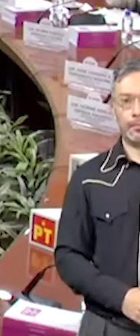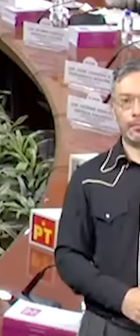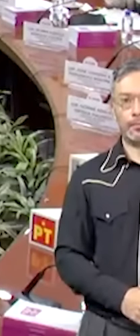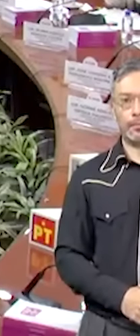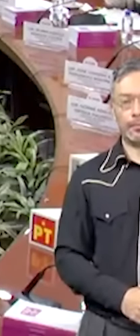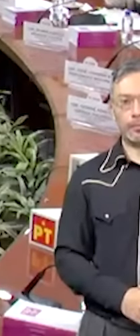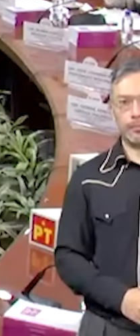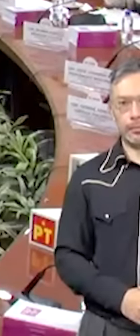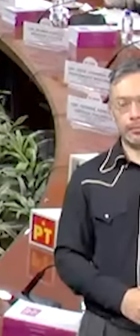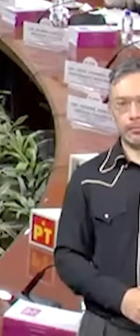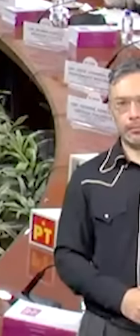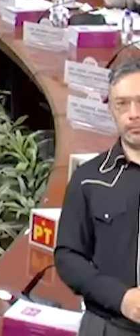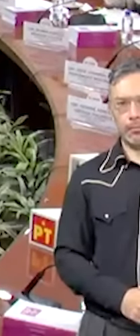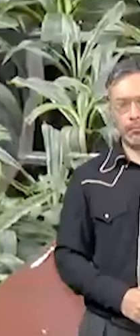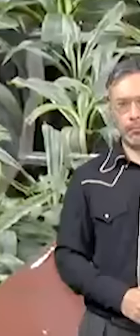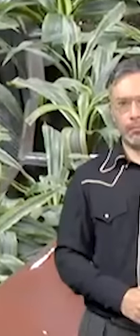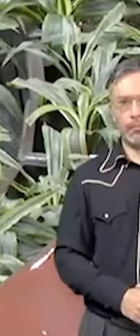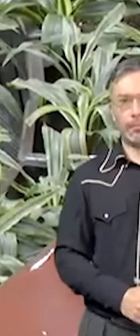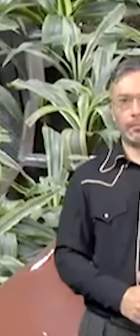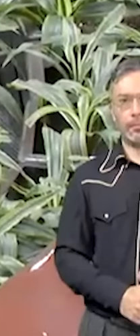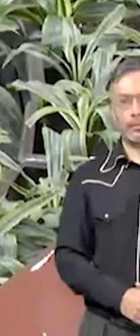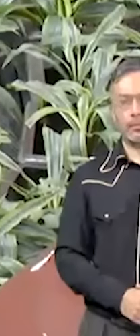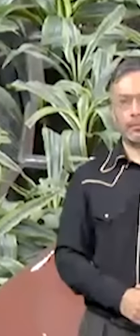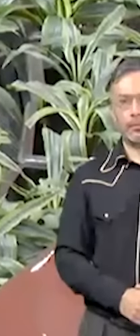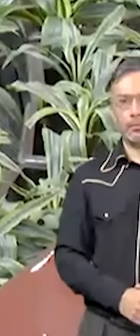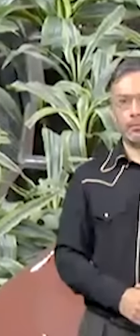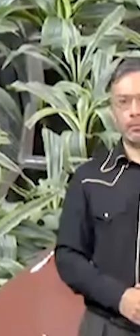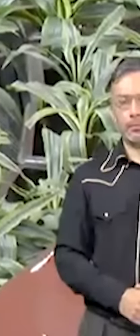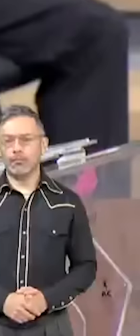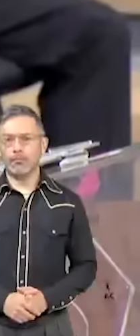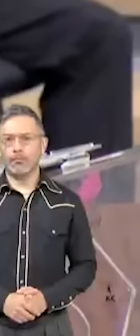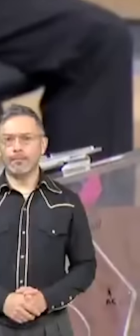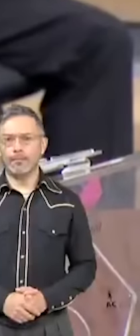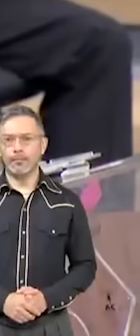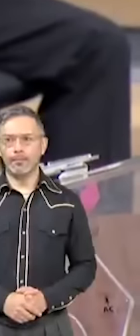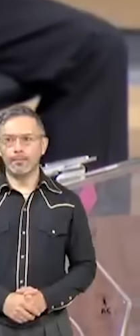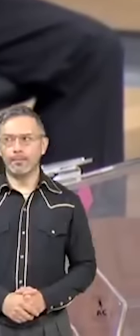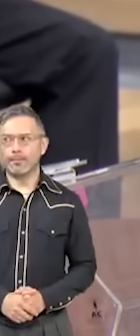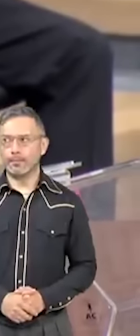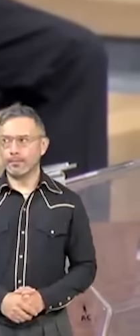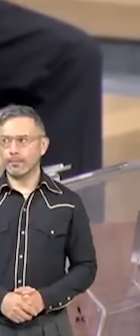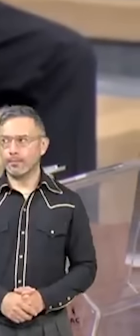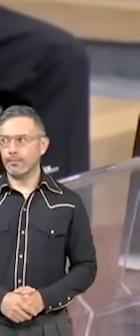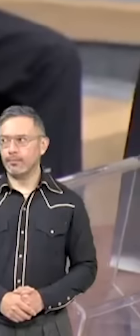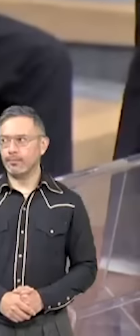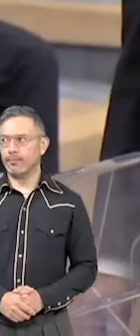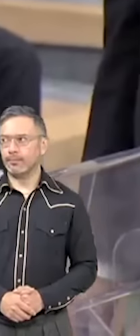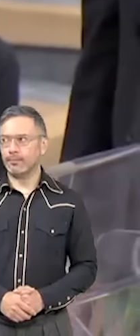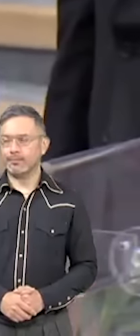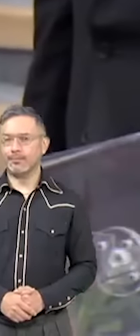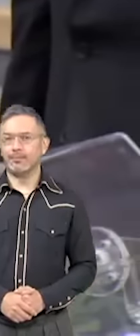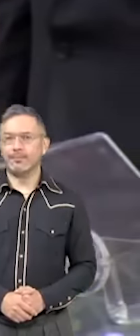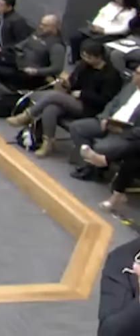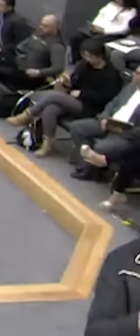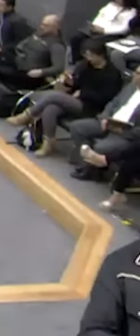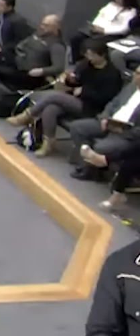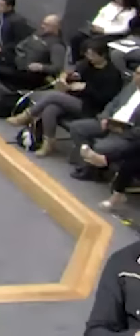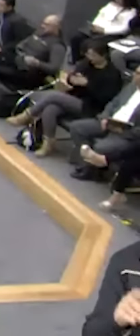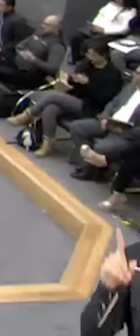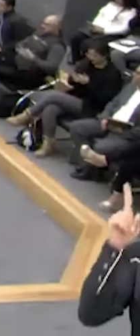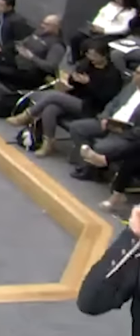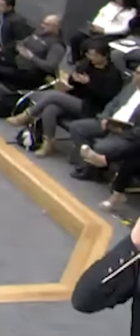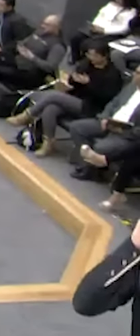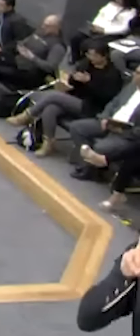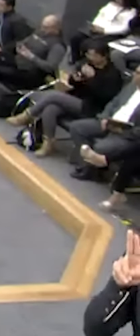Instituto Nacional Electoral determinó que las personas cuyo apellido inicie con la letra A integrarán las mesas directivas de casilla en la jornada electoral. Las